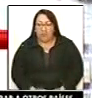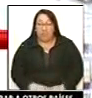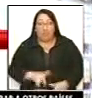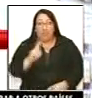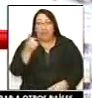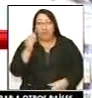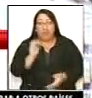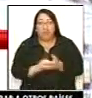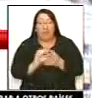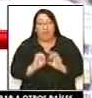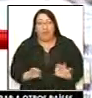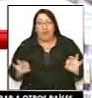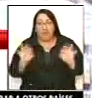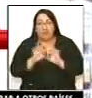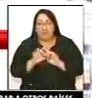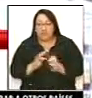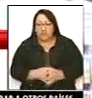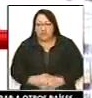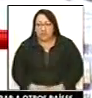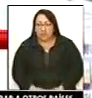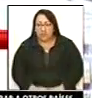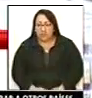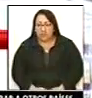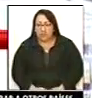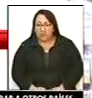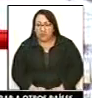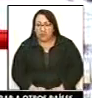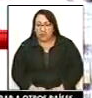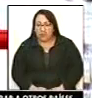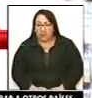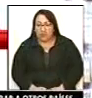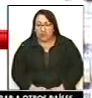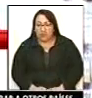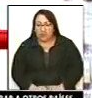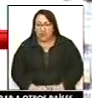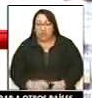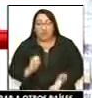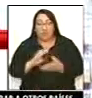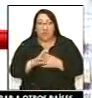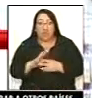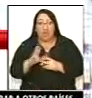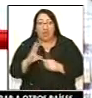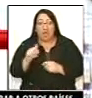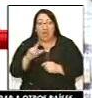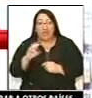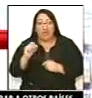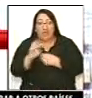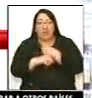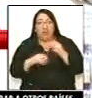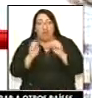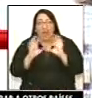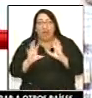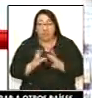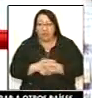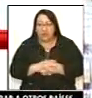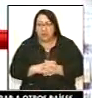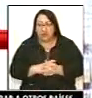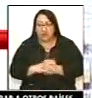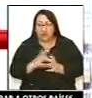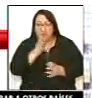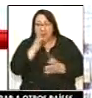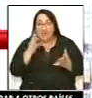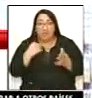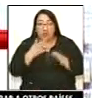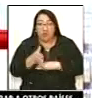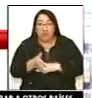más importante, lo fundamental. Por eso puse el ejemplo de Alicia en el País de las Maravillas. Si no sabemos a dónde